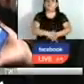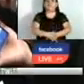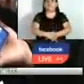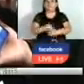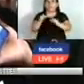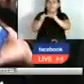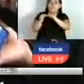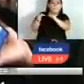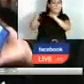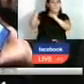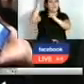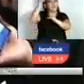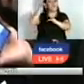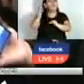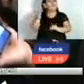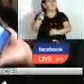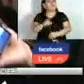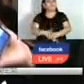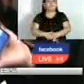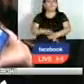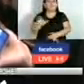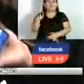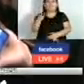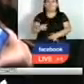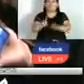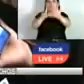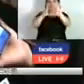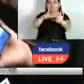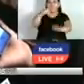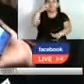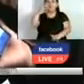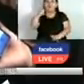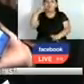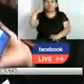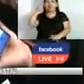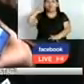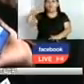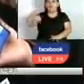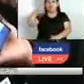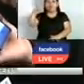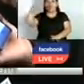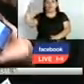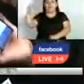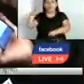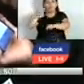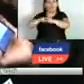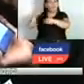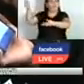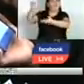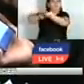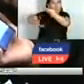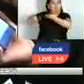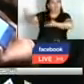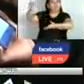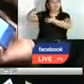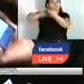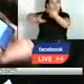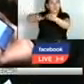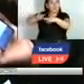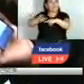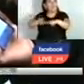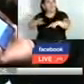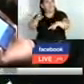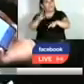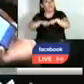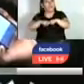un incremento a 600 millones de dólares de inversión directa. Más lo que vamos a